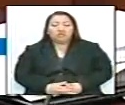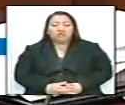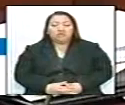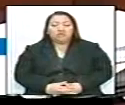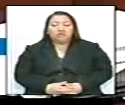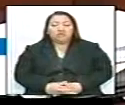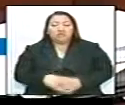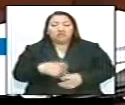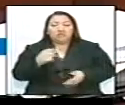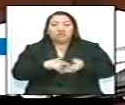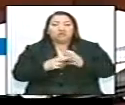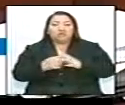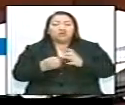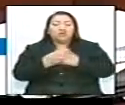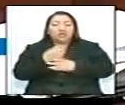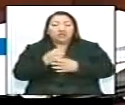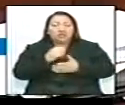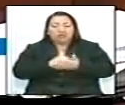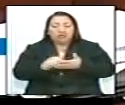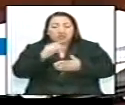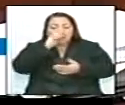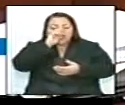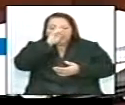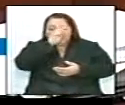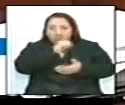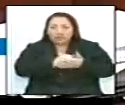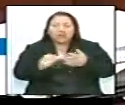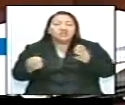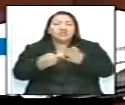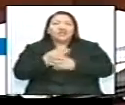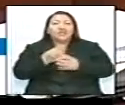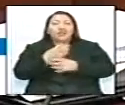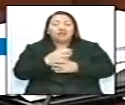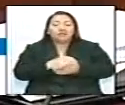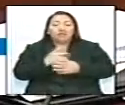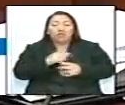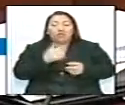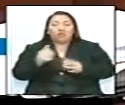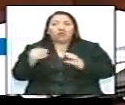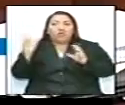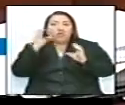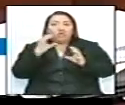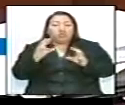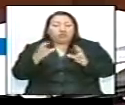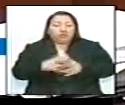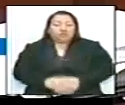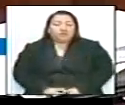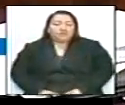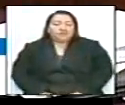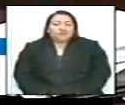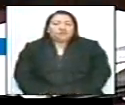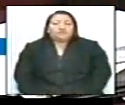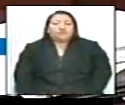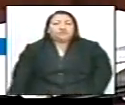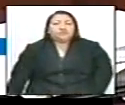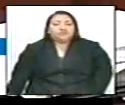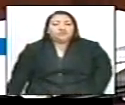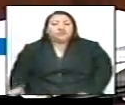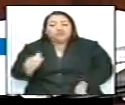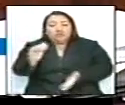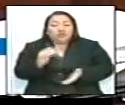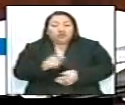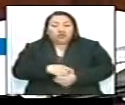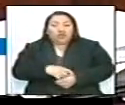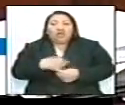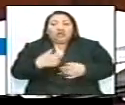en septiembre, fin de septiembre, y comienza la segunda legislatura en octubre, y se achica la legislatura.